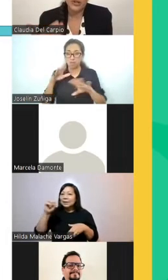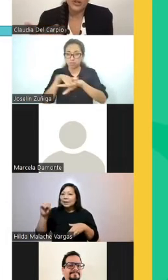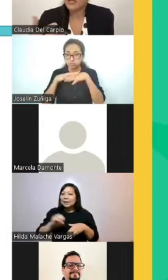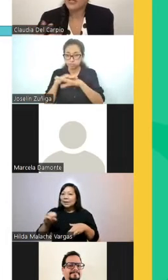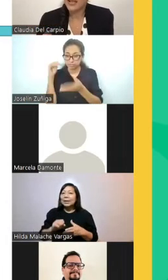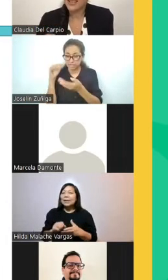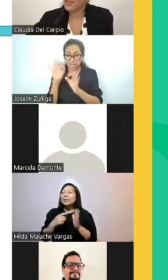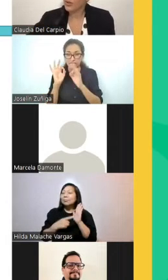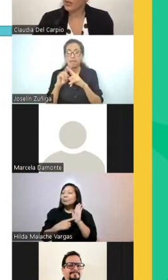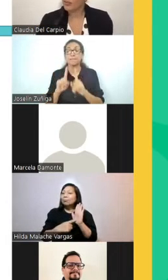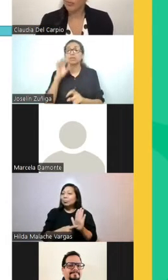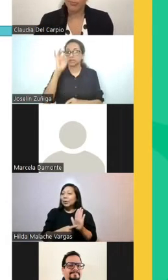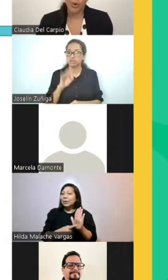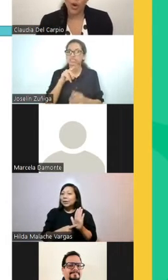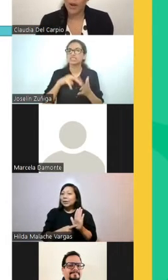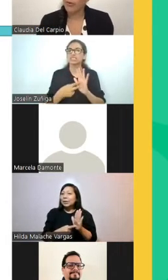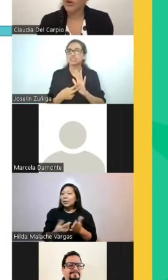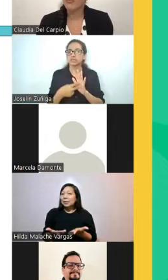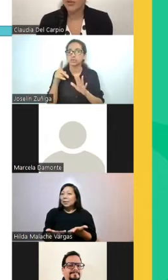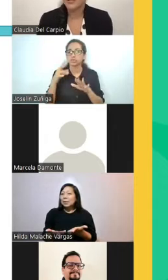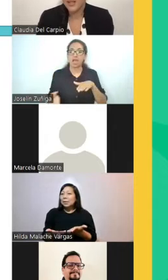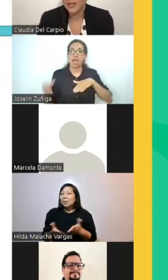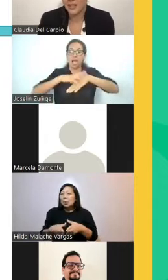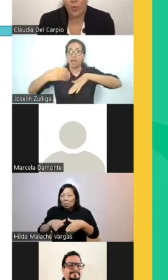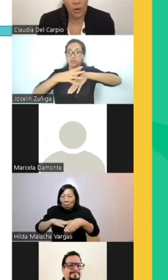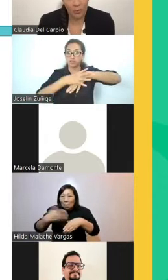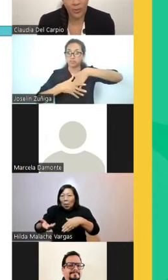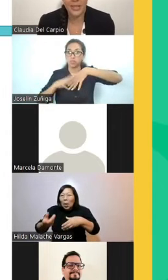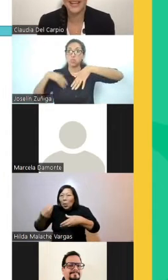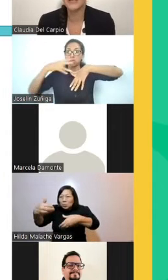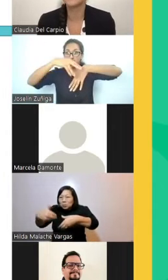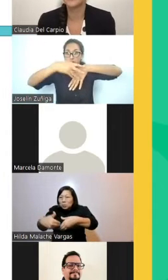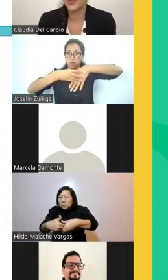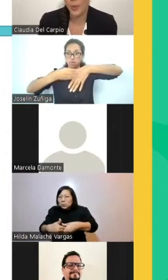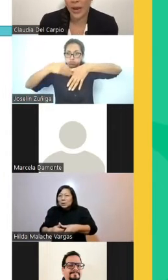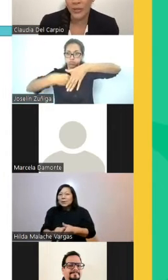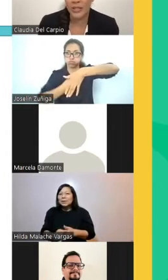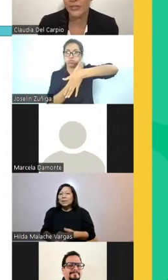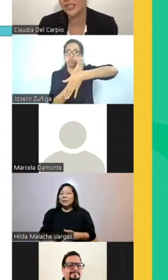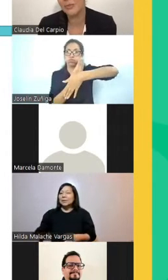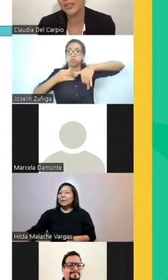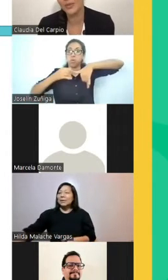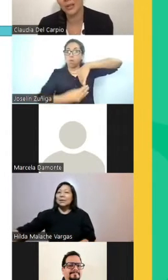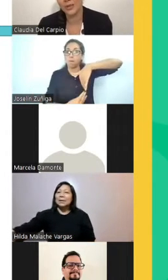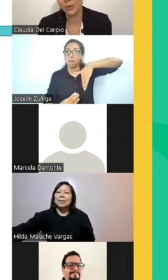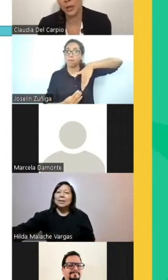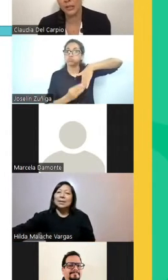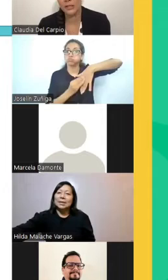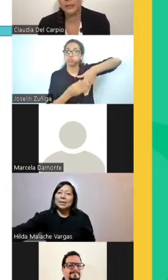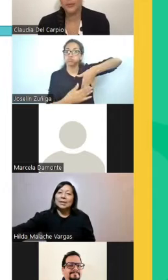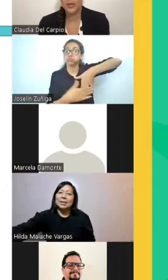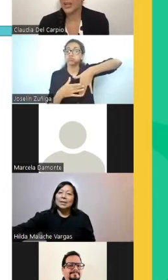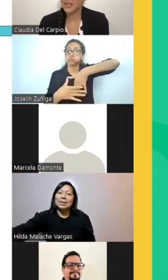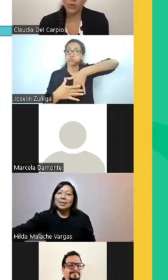lo que nos demuestra es que eso que te colocas por fuera puede ingresar hacia tu cuerpo, puede llegar hasta tus ovarios y definitivamente no es algo